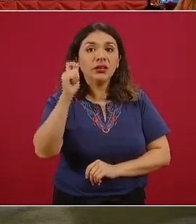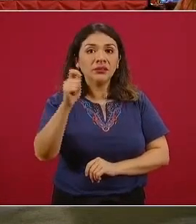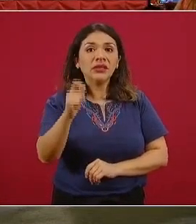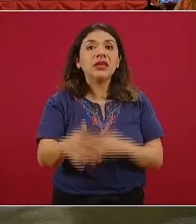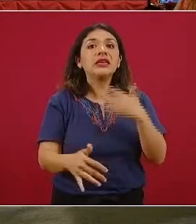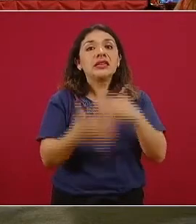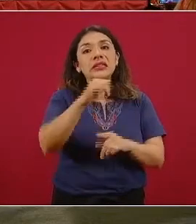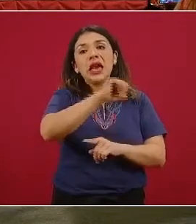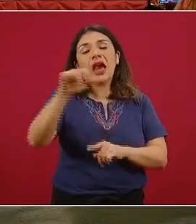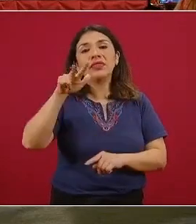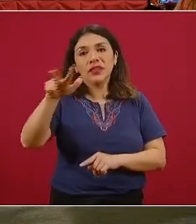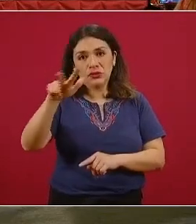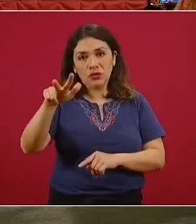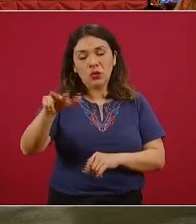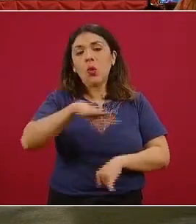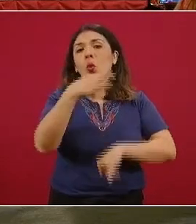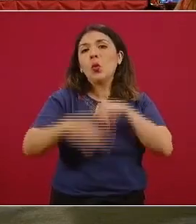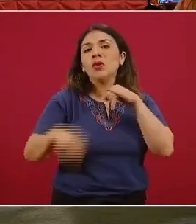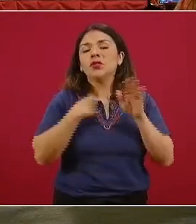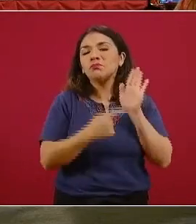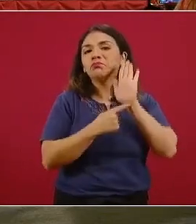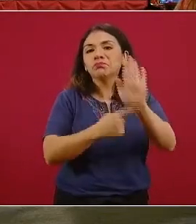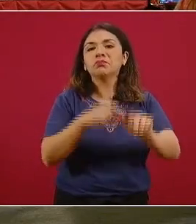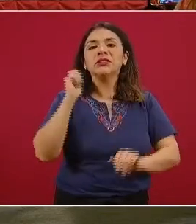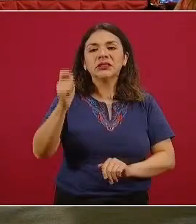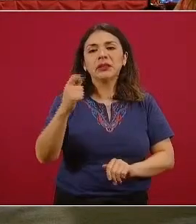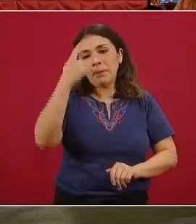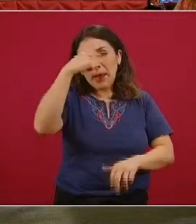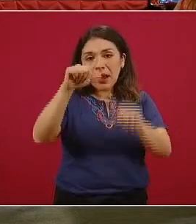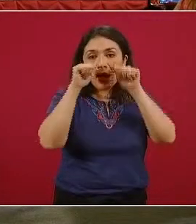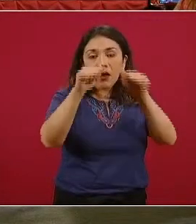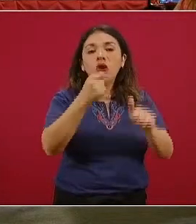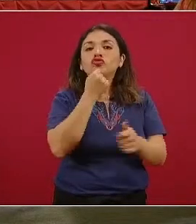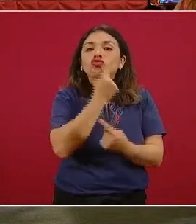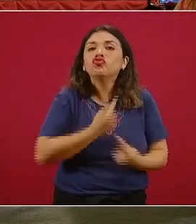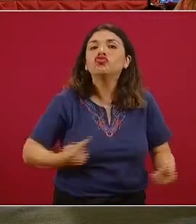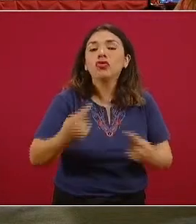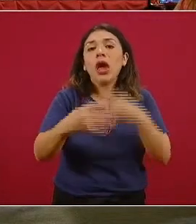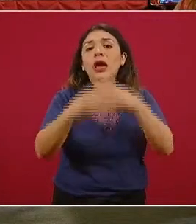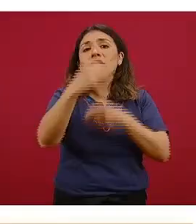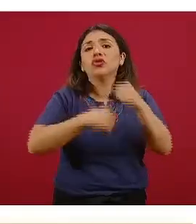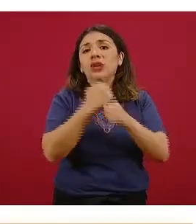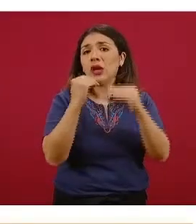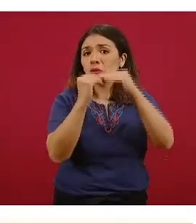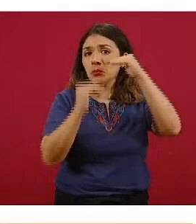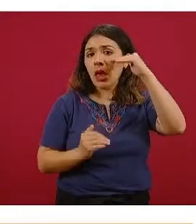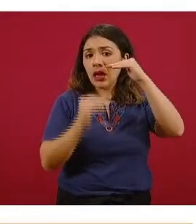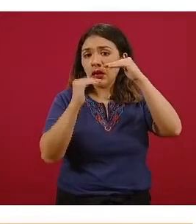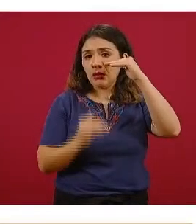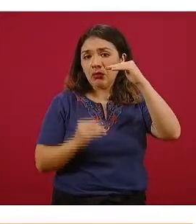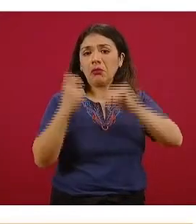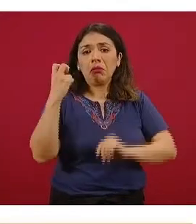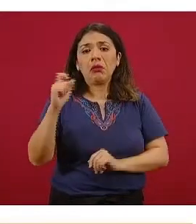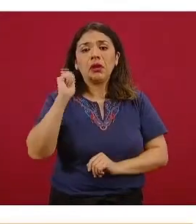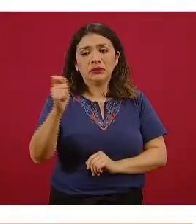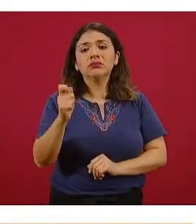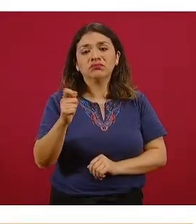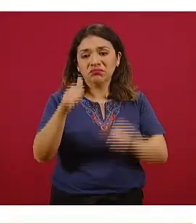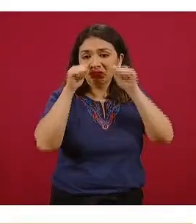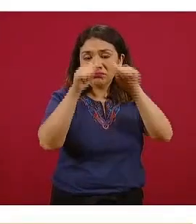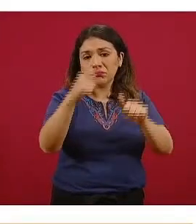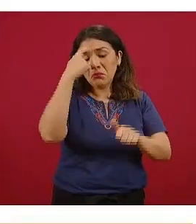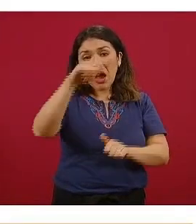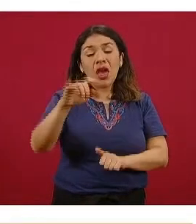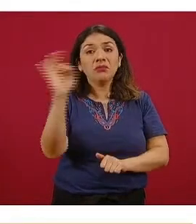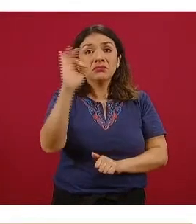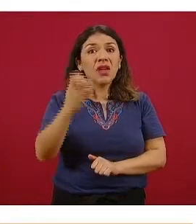15 a 18 y con la última les voy a presentar la que está enfocada a las niñas menores de 14, que es directamente al